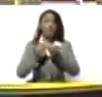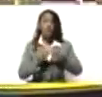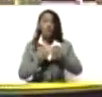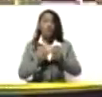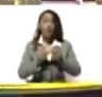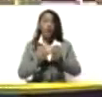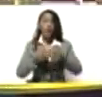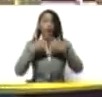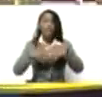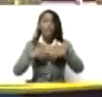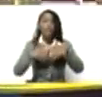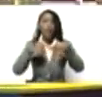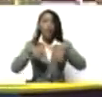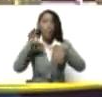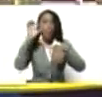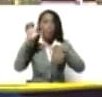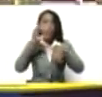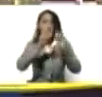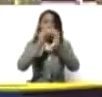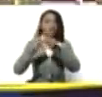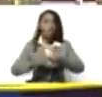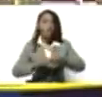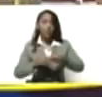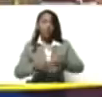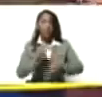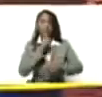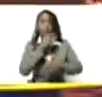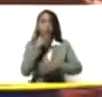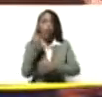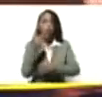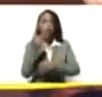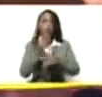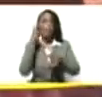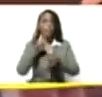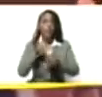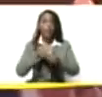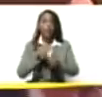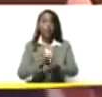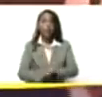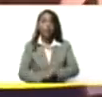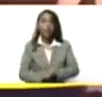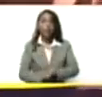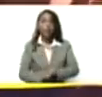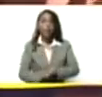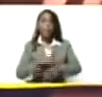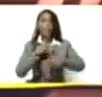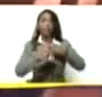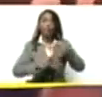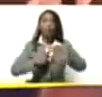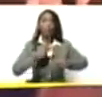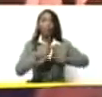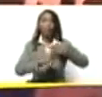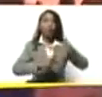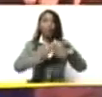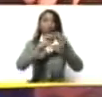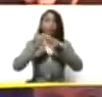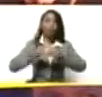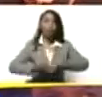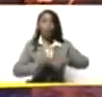país recuperar el complejo mejorador de petrocedeño producir los